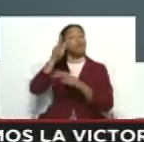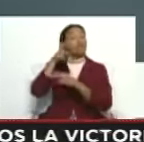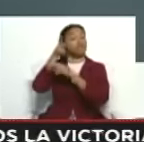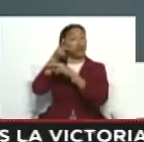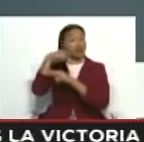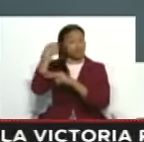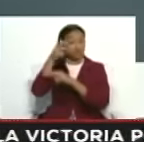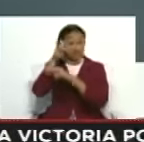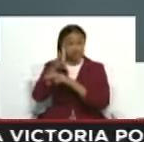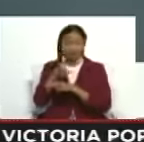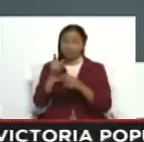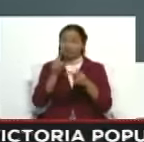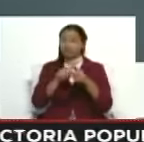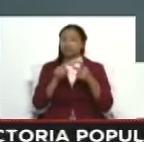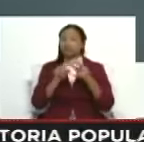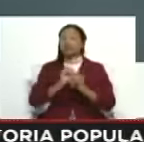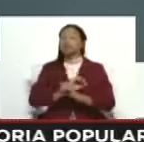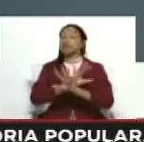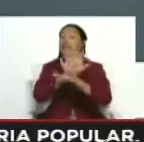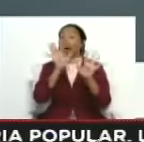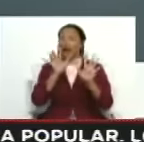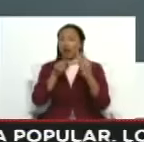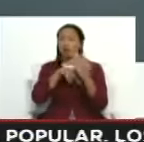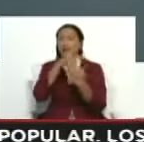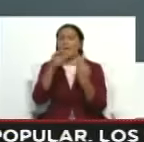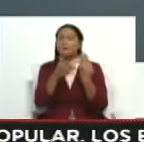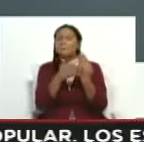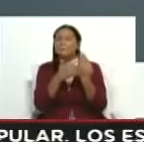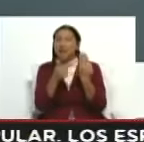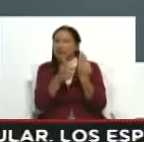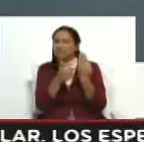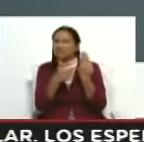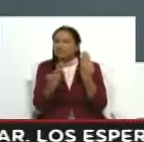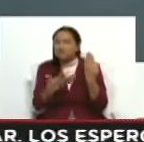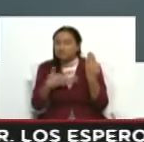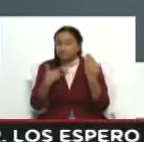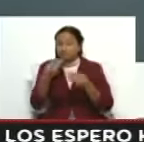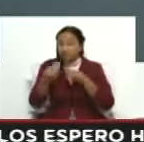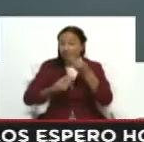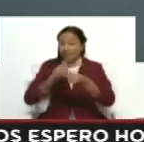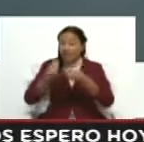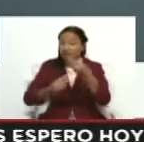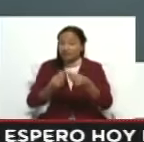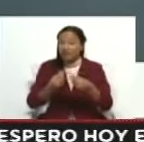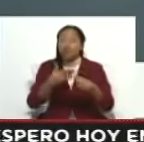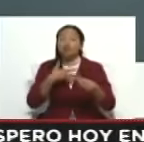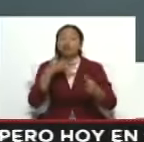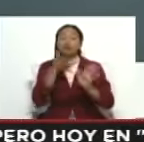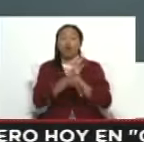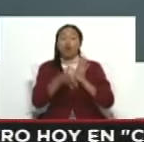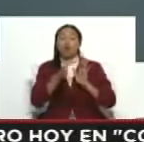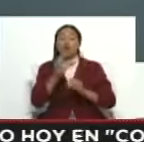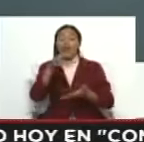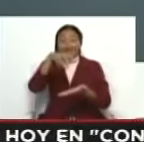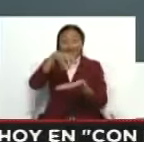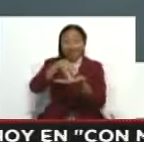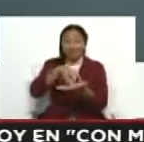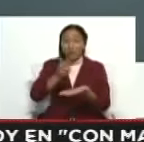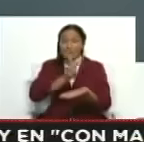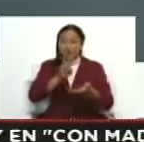queda clara el plan que tenían en marcha de disolver el Estado por cualquier vía